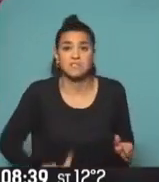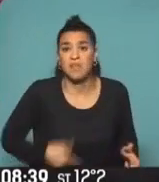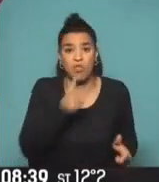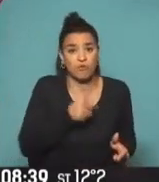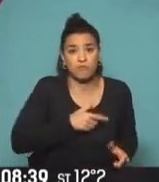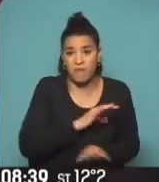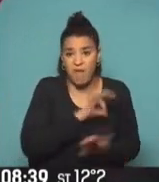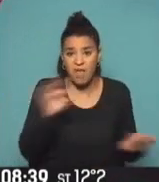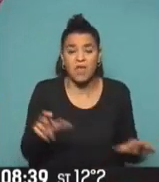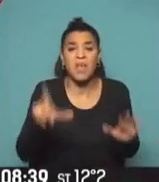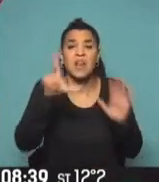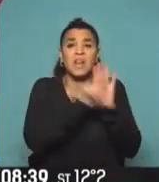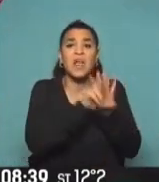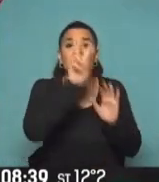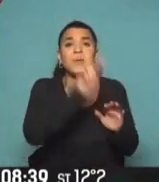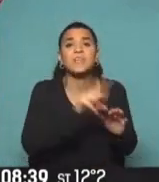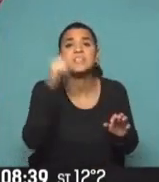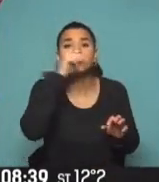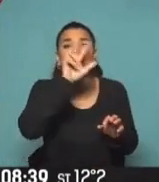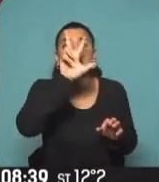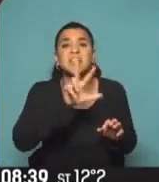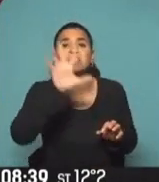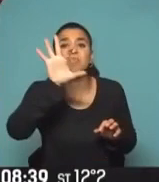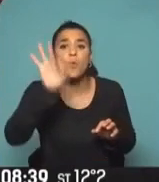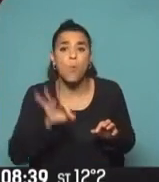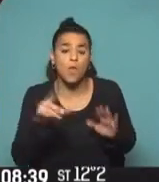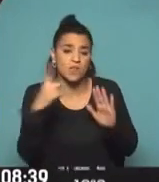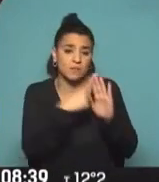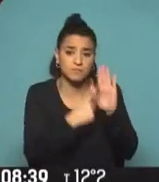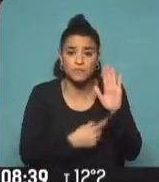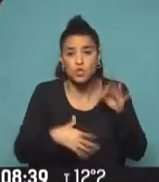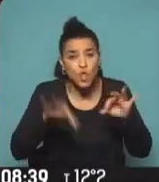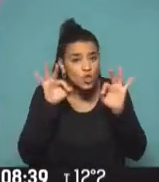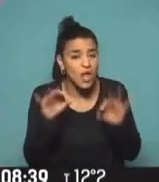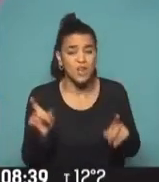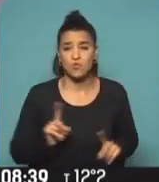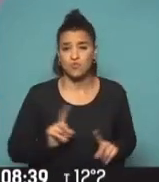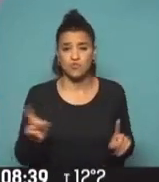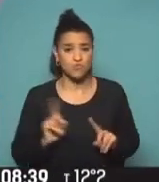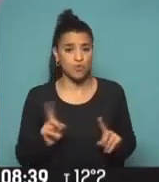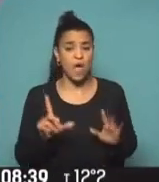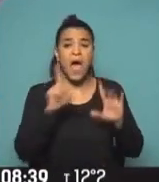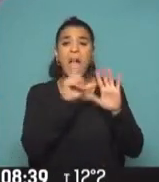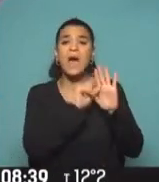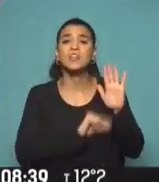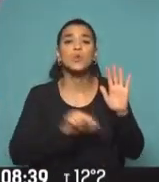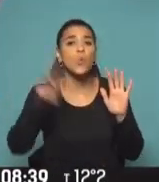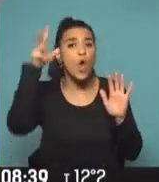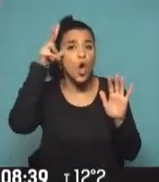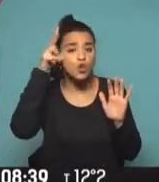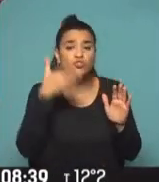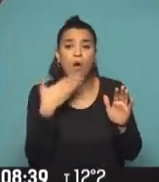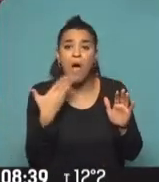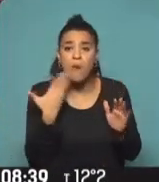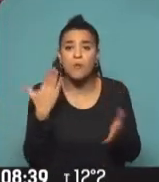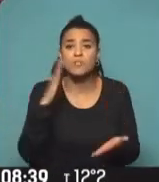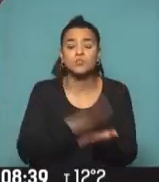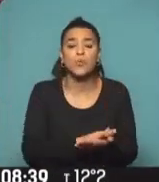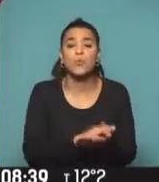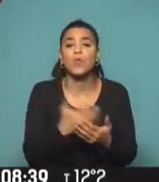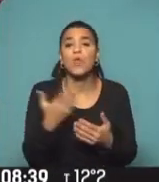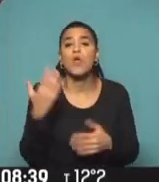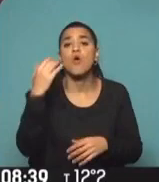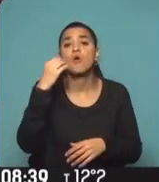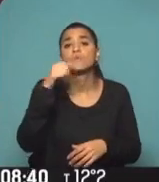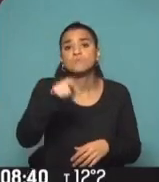la ley 27 350 no está reglamentada su totalidad en su artículo 8 habla de las conductas que tienen